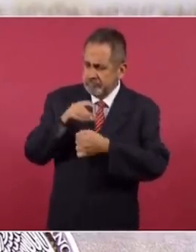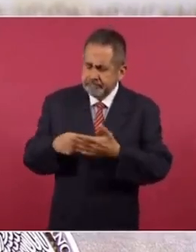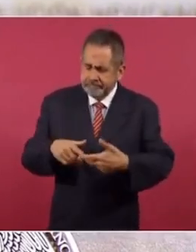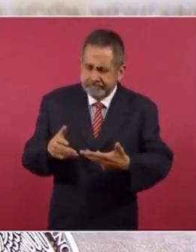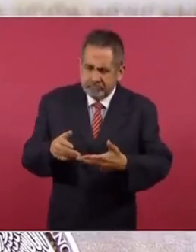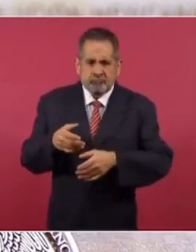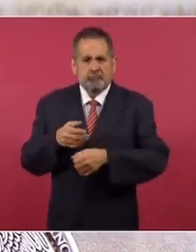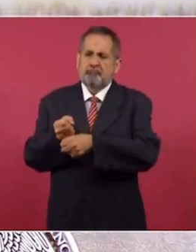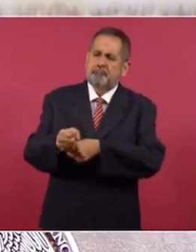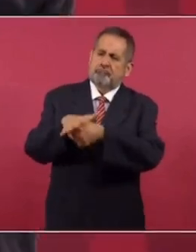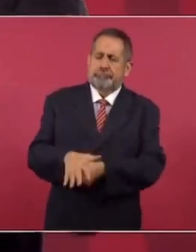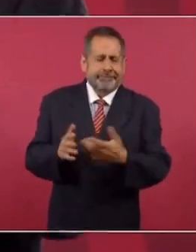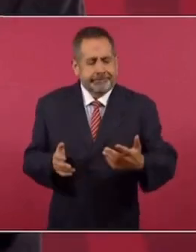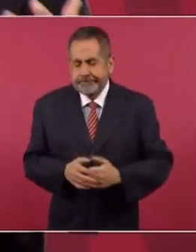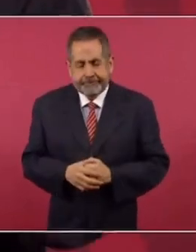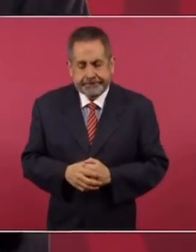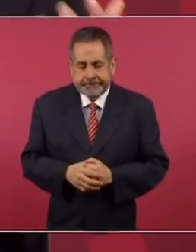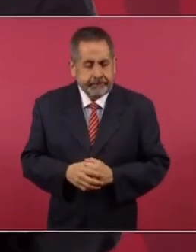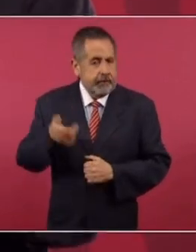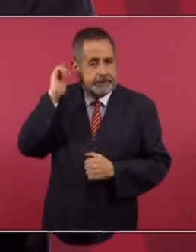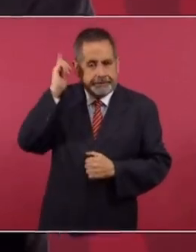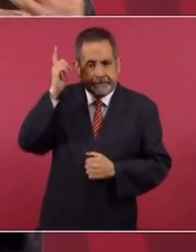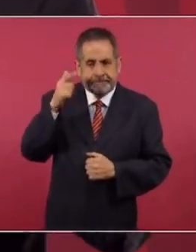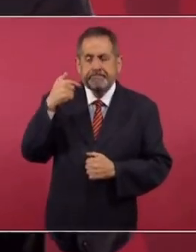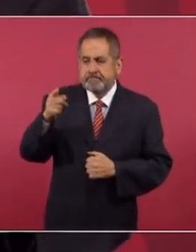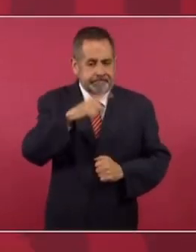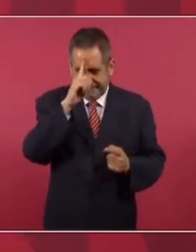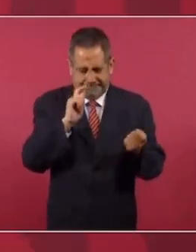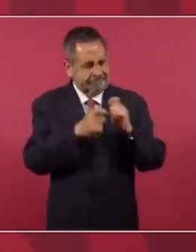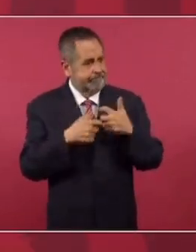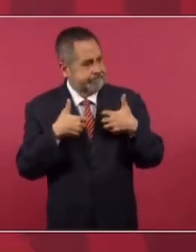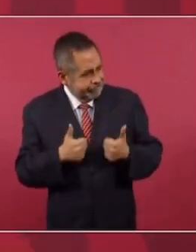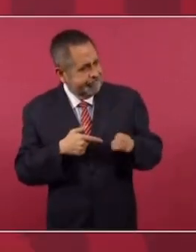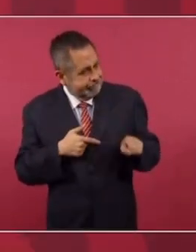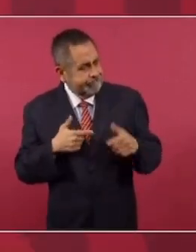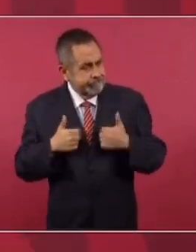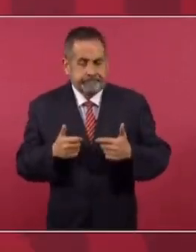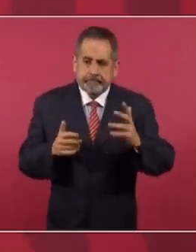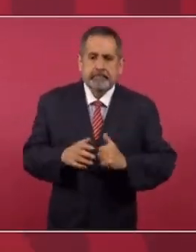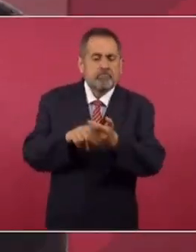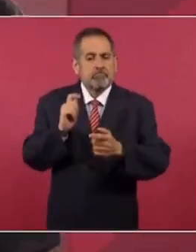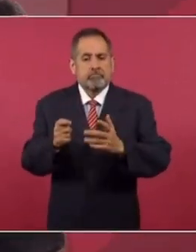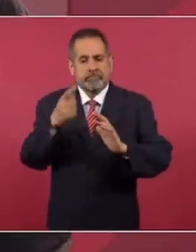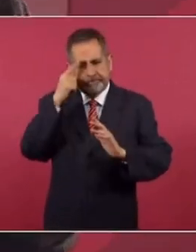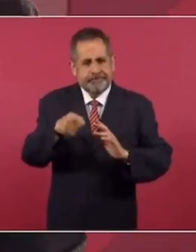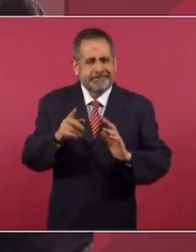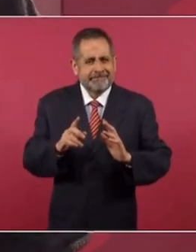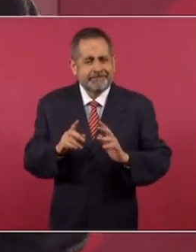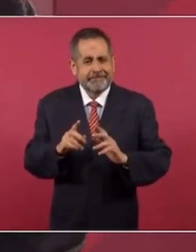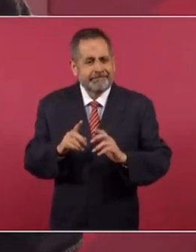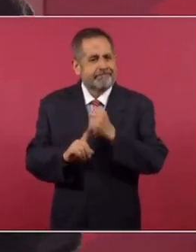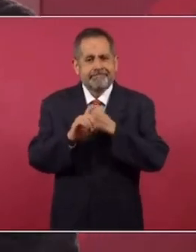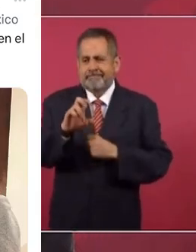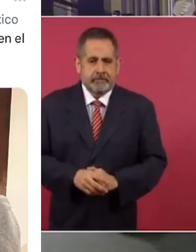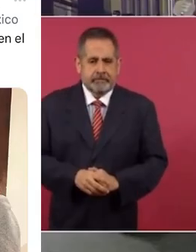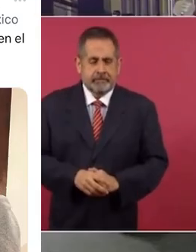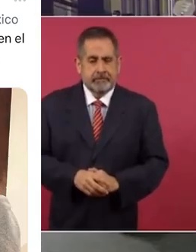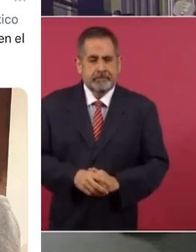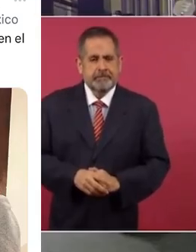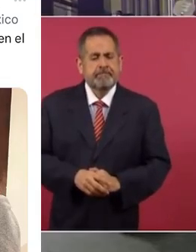Ojalá y pues entren en razón y busquen una salida a esa tremenda crisis